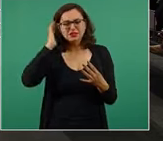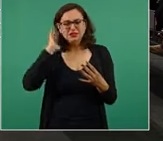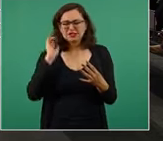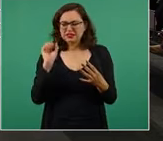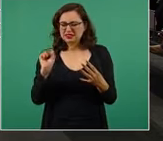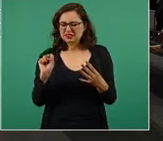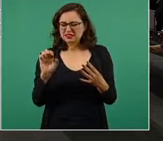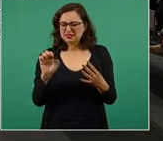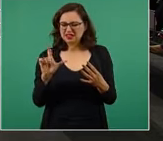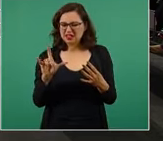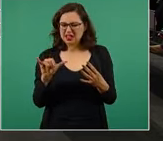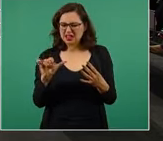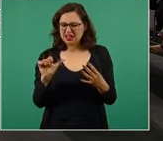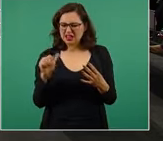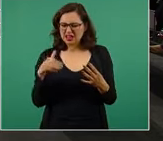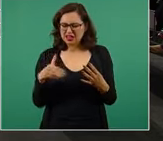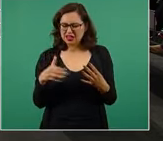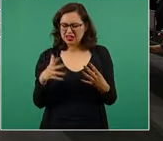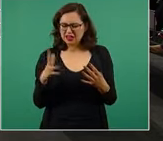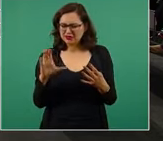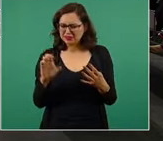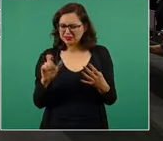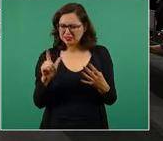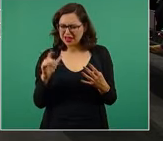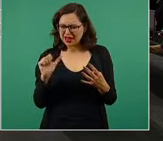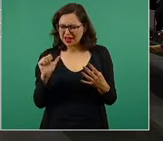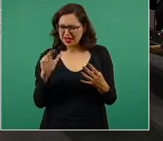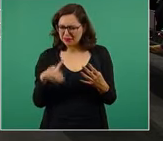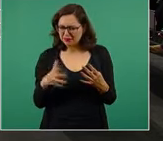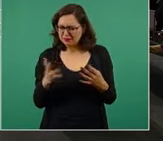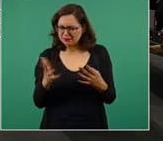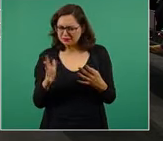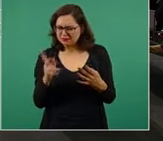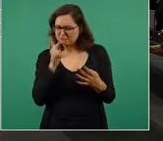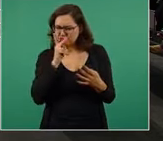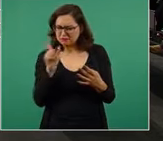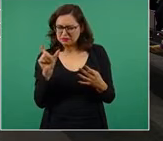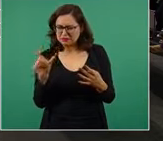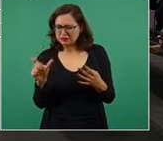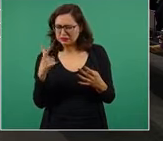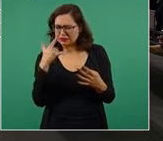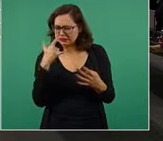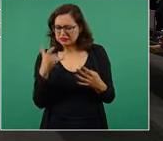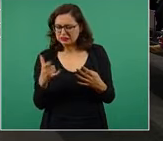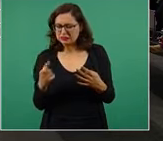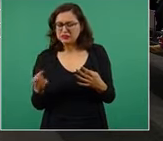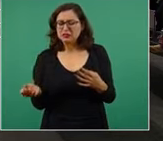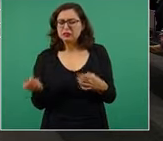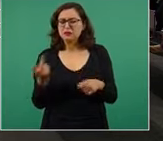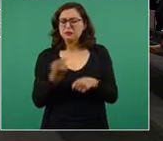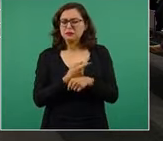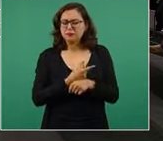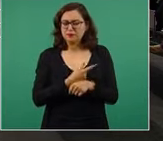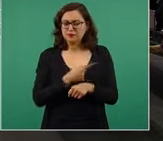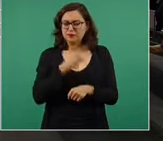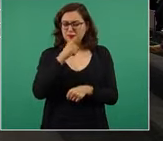esa rebaja de calificación que hizo la FAA, señor, he documentado, ayer